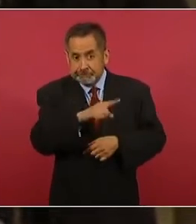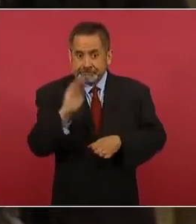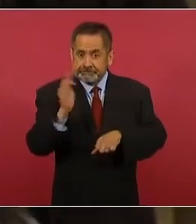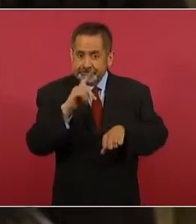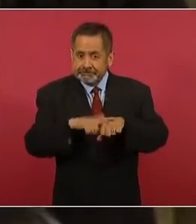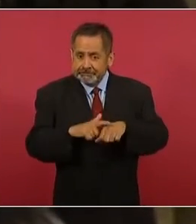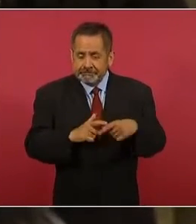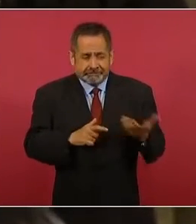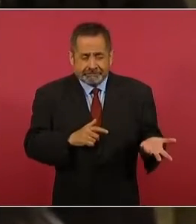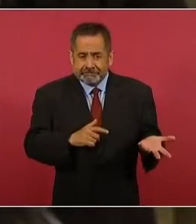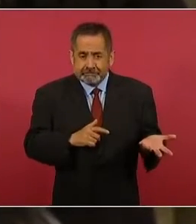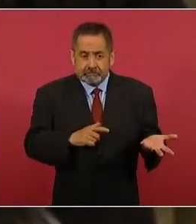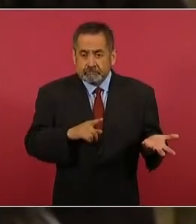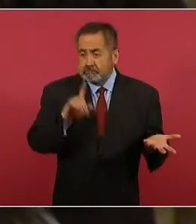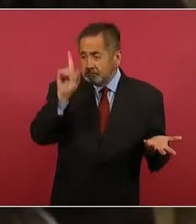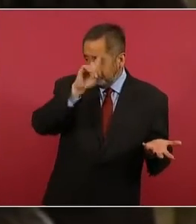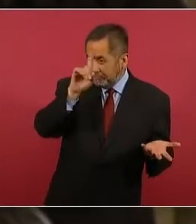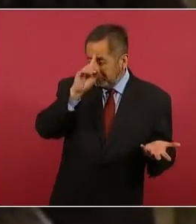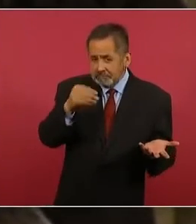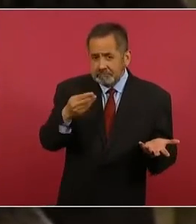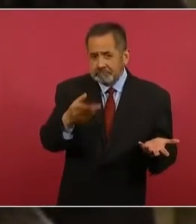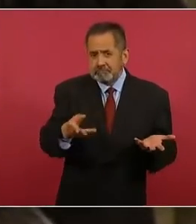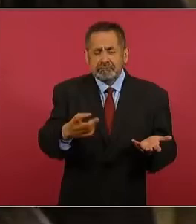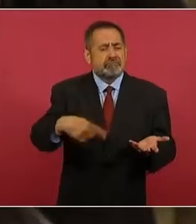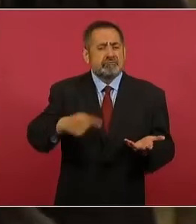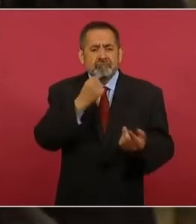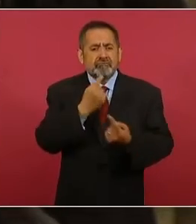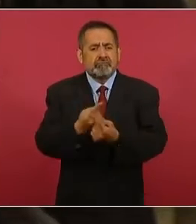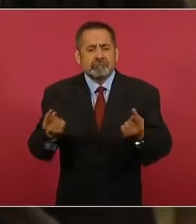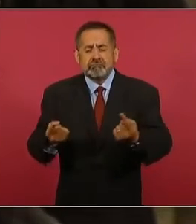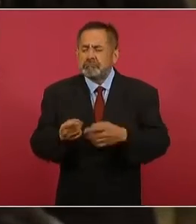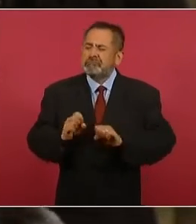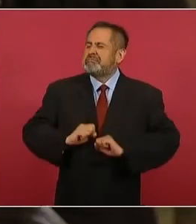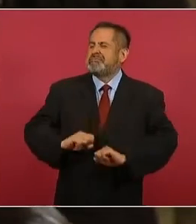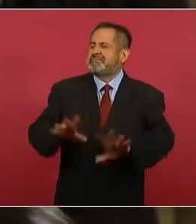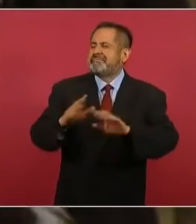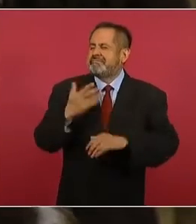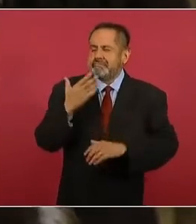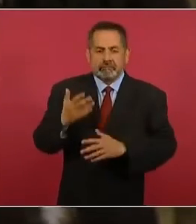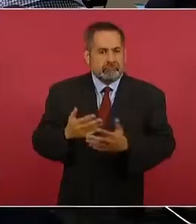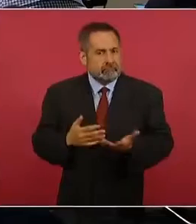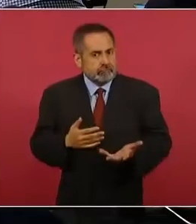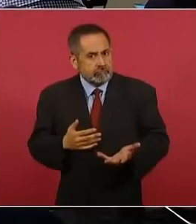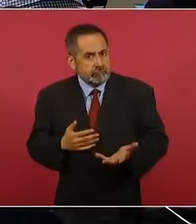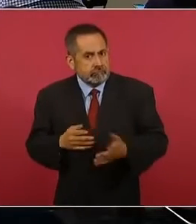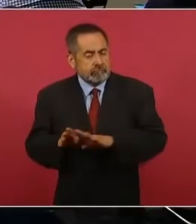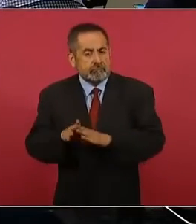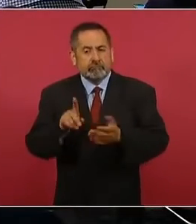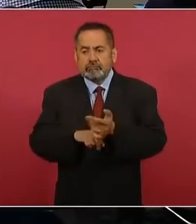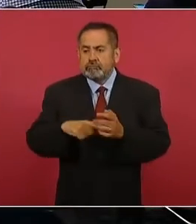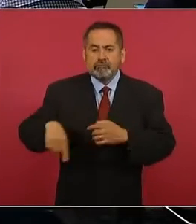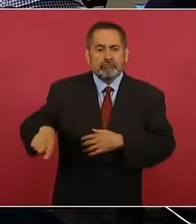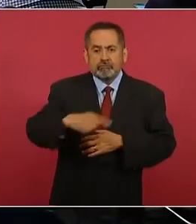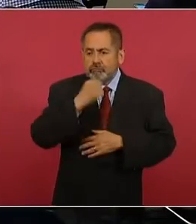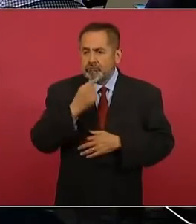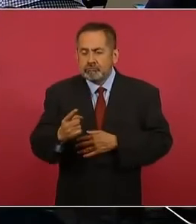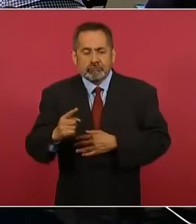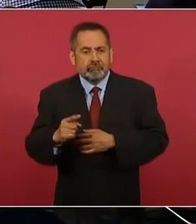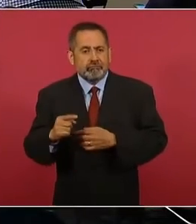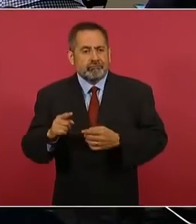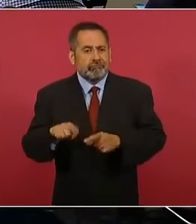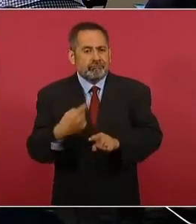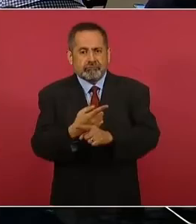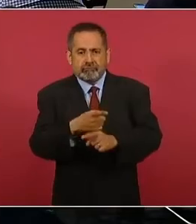federal, recomendó que se quedaran ahí los niños sin advertir que estos agresores sexuales también estaban